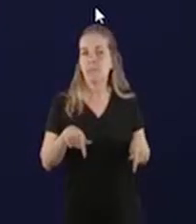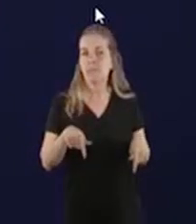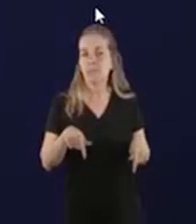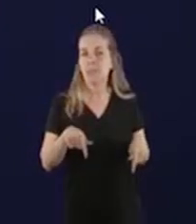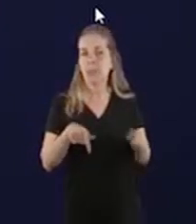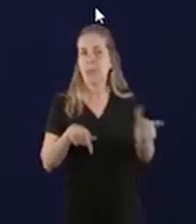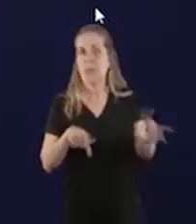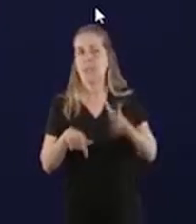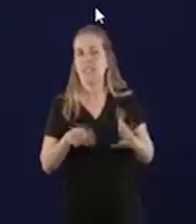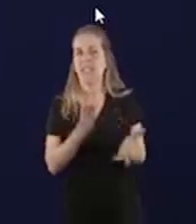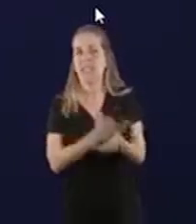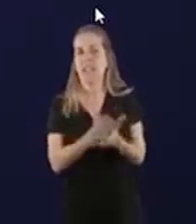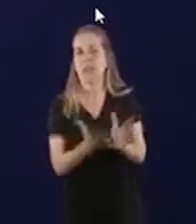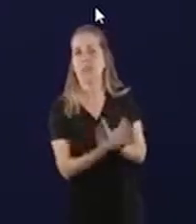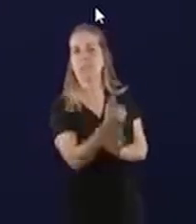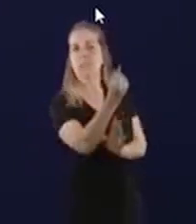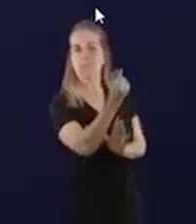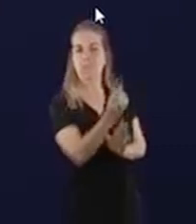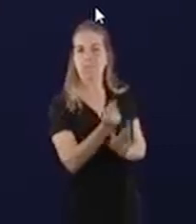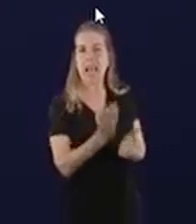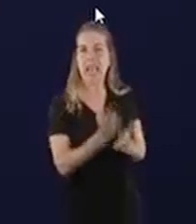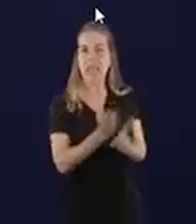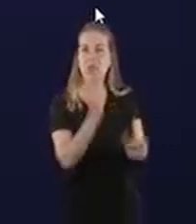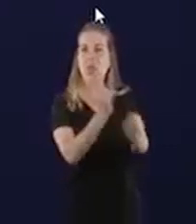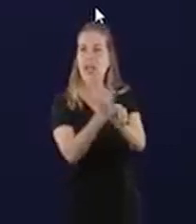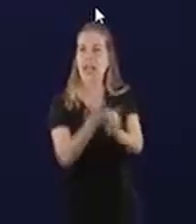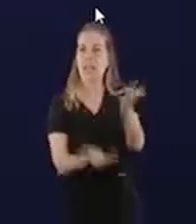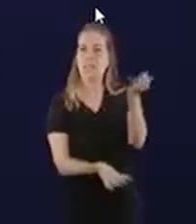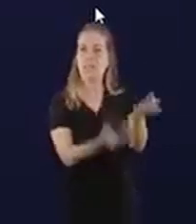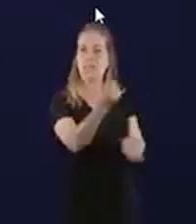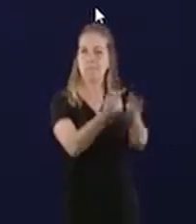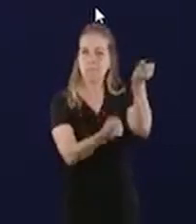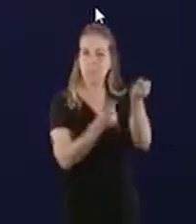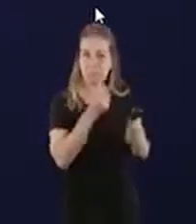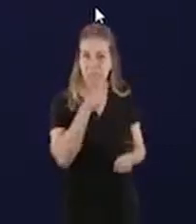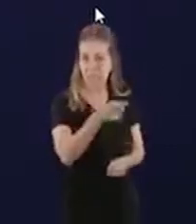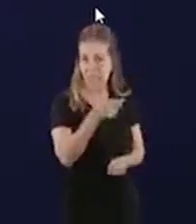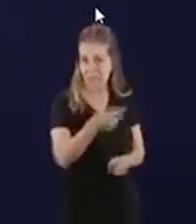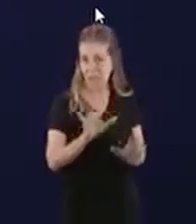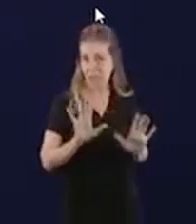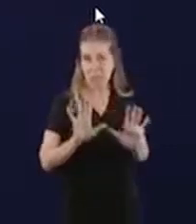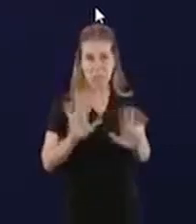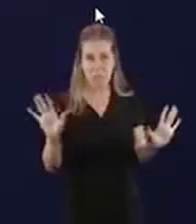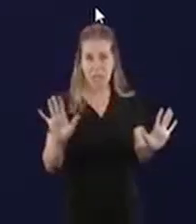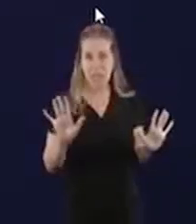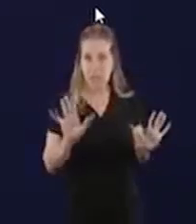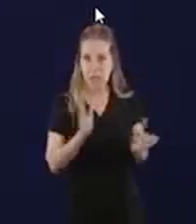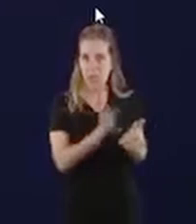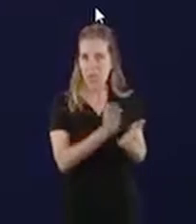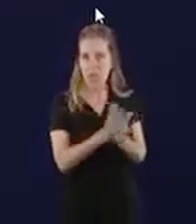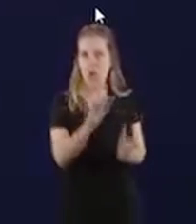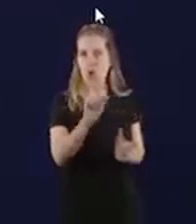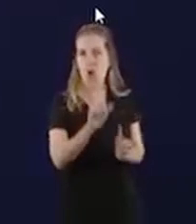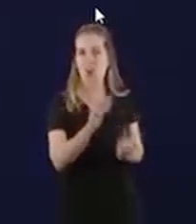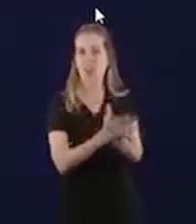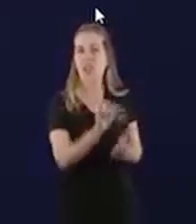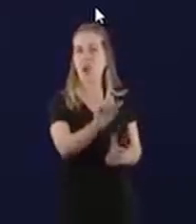derechos ganados o la en en materia laboral me parece que son los que más están a la vista que han que no han sido derechos sí